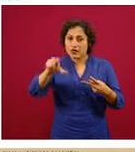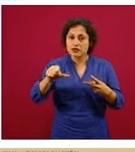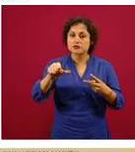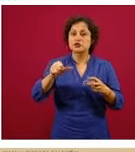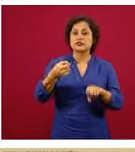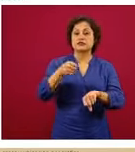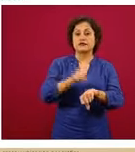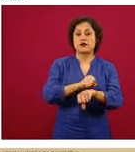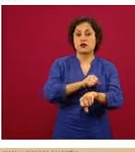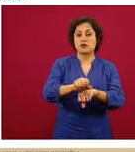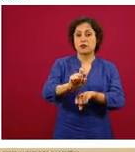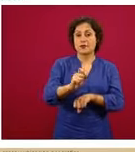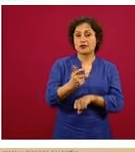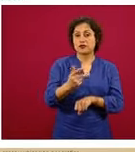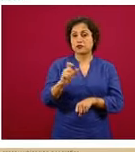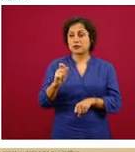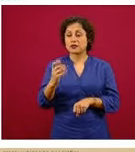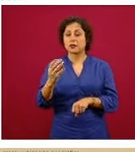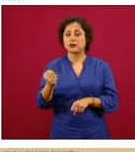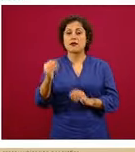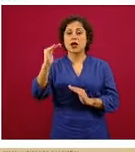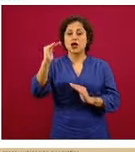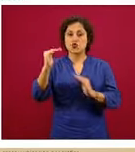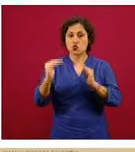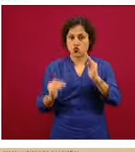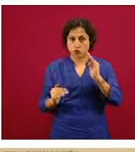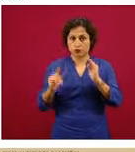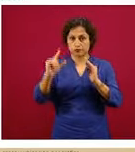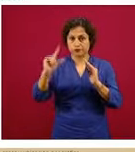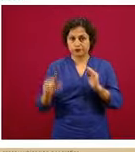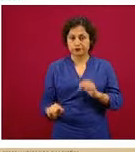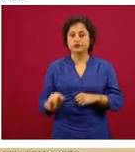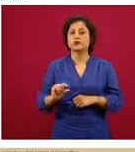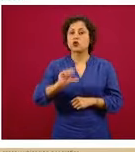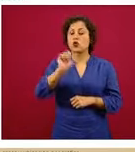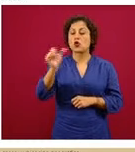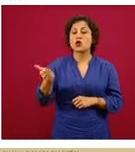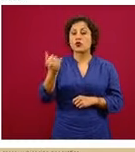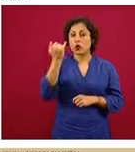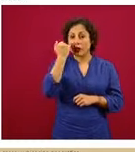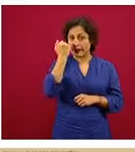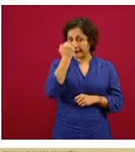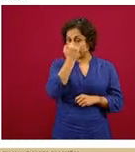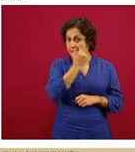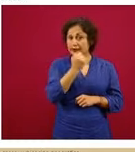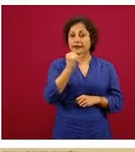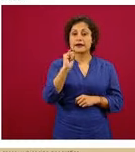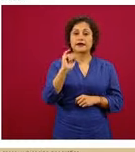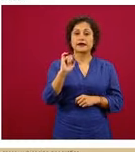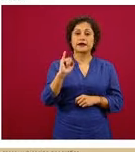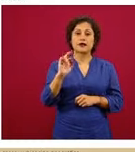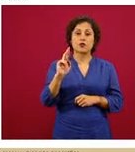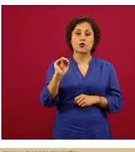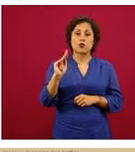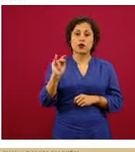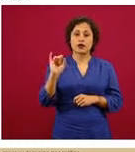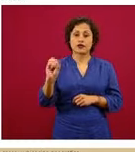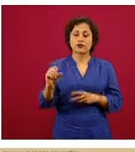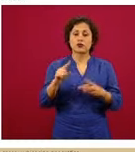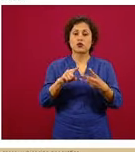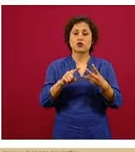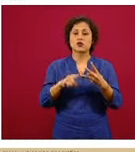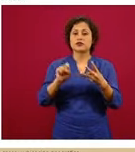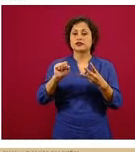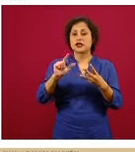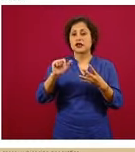la semana 28 a la 29. Un comportamiento similar para Irapuato. Hay que destacar que Salamanca